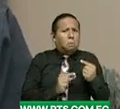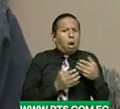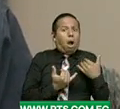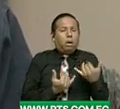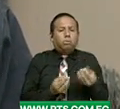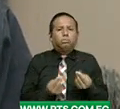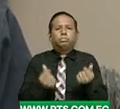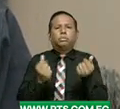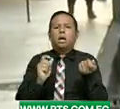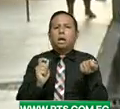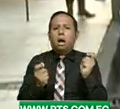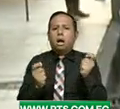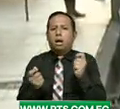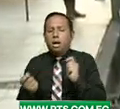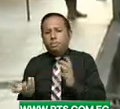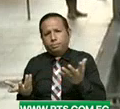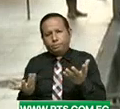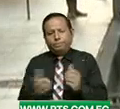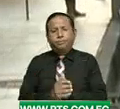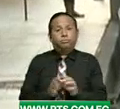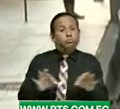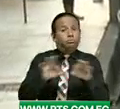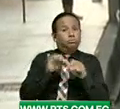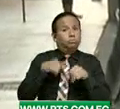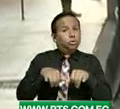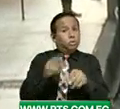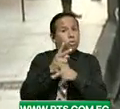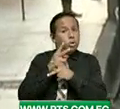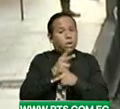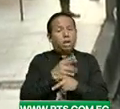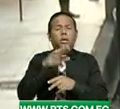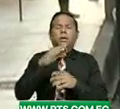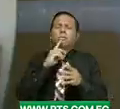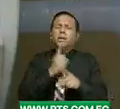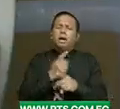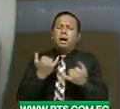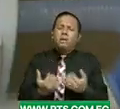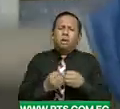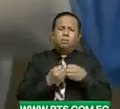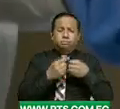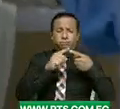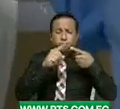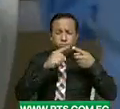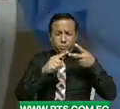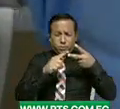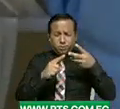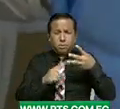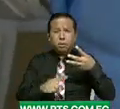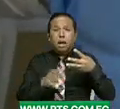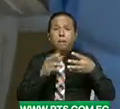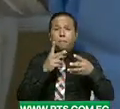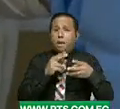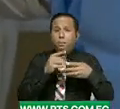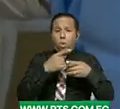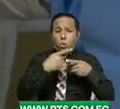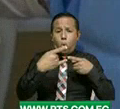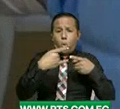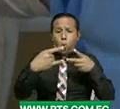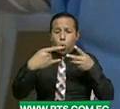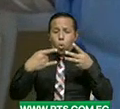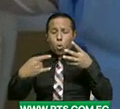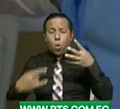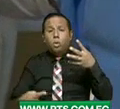tanto hay que seguirse cuidando aparte de todo son varias las cepas que circulan en la ciudad por ello cuidarse Es indispensable